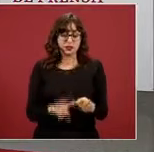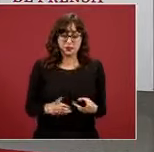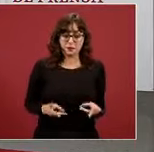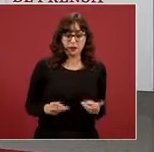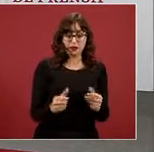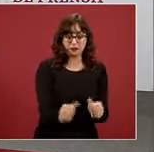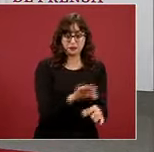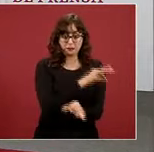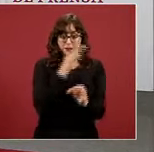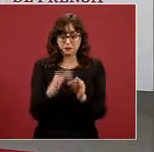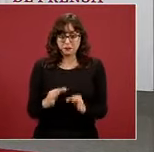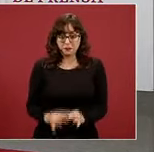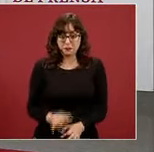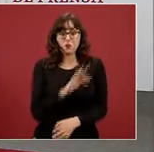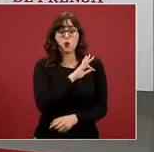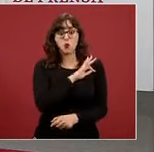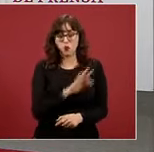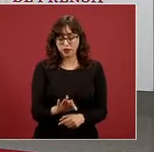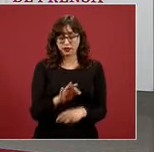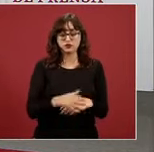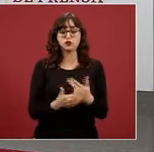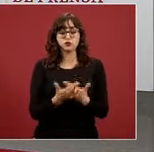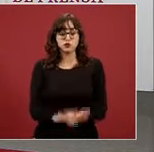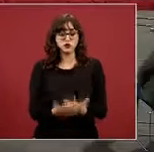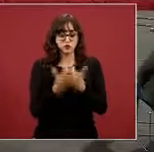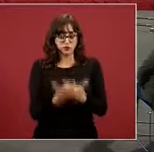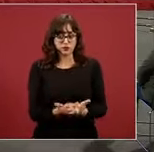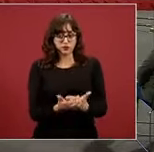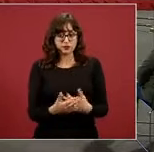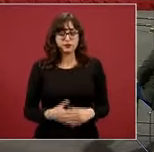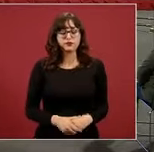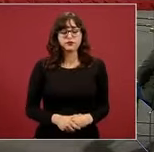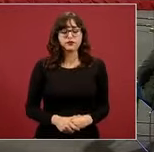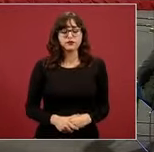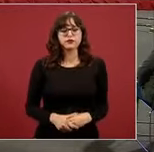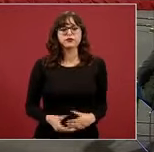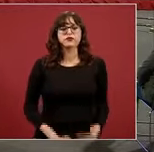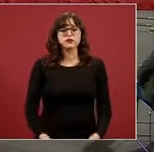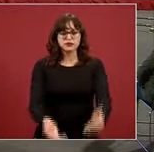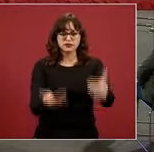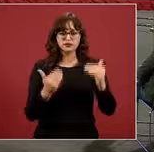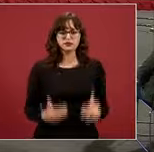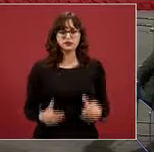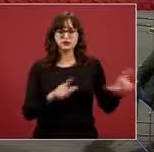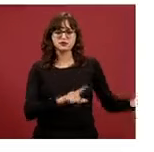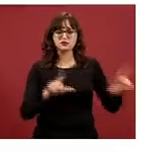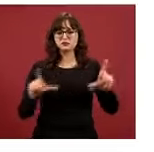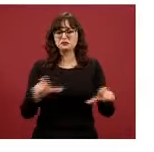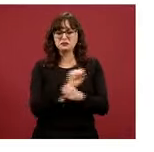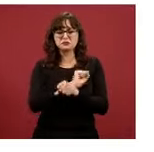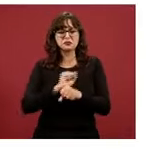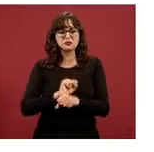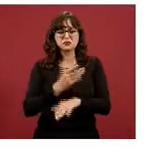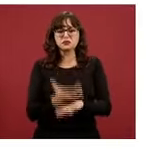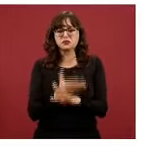liquidez. La siguiente lámina es algo muy simple y creo que es muy importante para saber qué hace la CIS